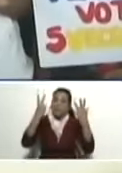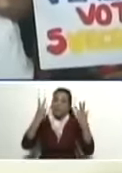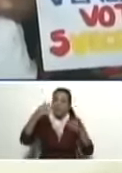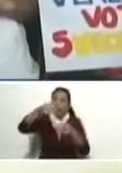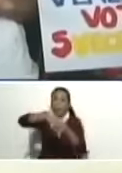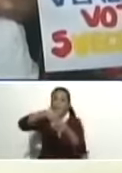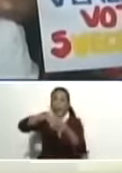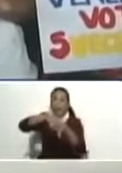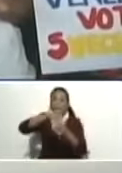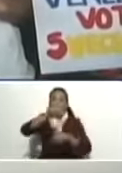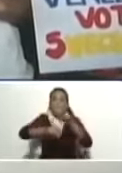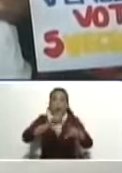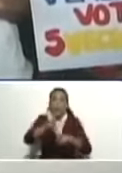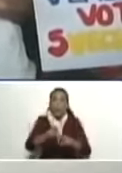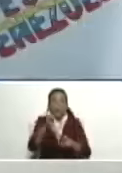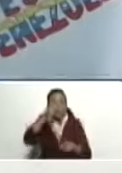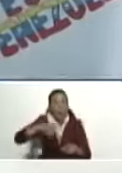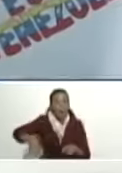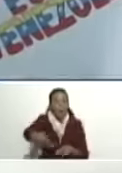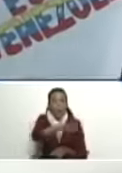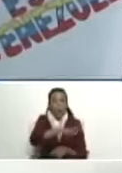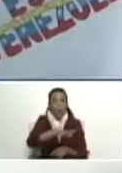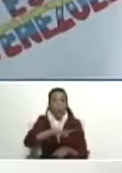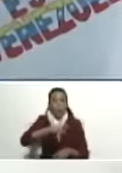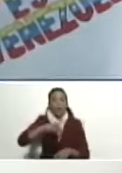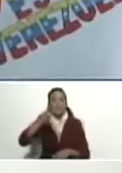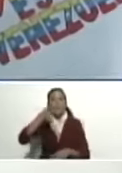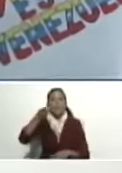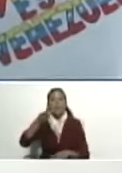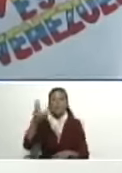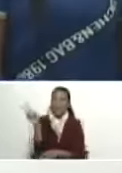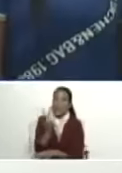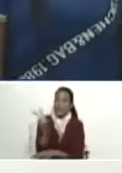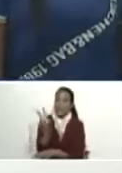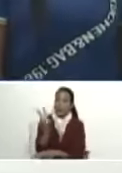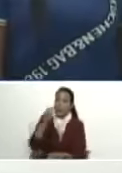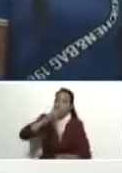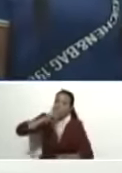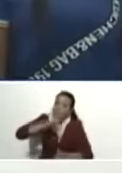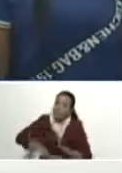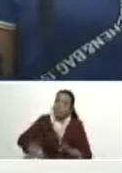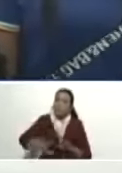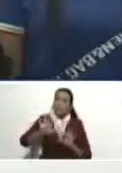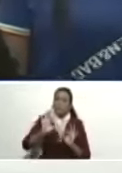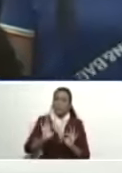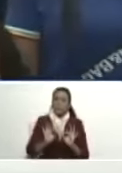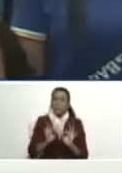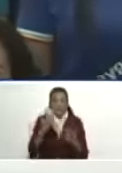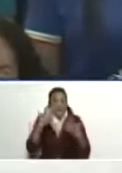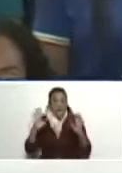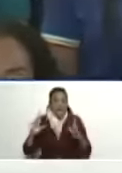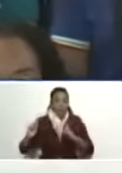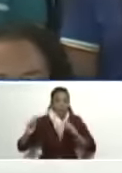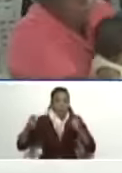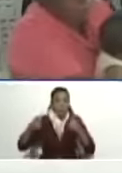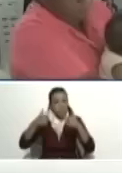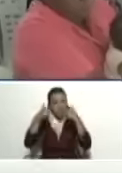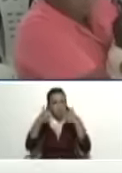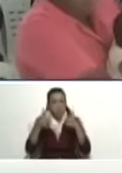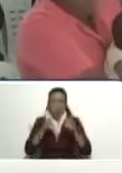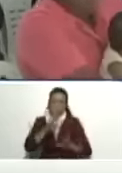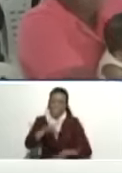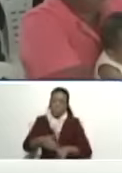referéndum consultivo de la historia política republicana de Venezuela, creo que ha arrancado con buen